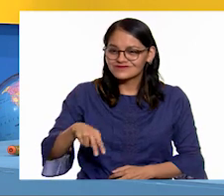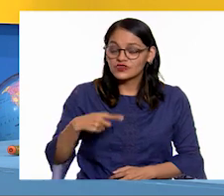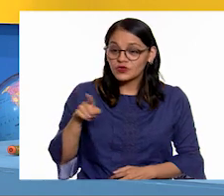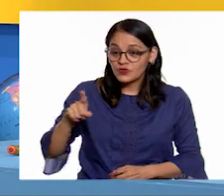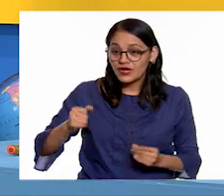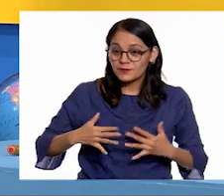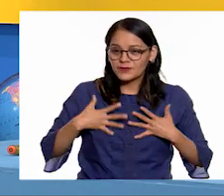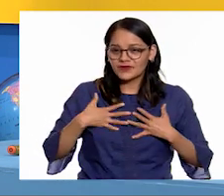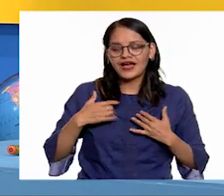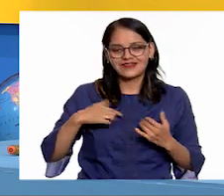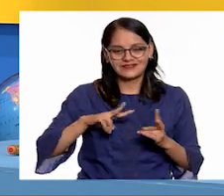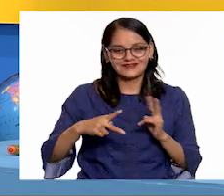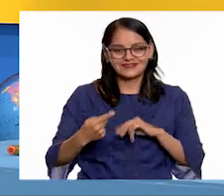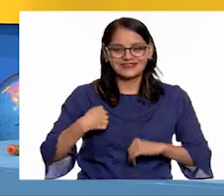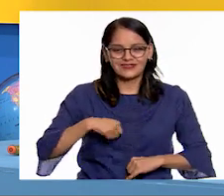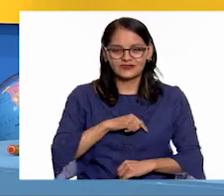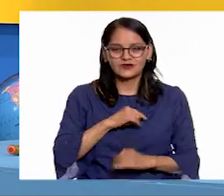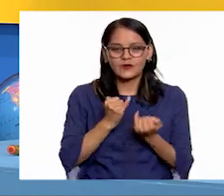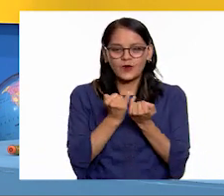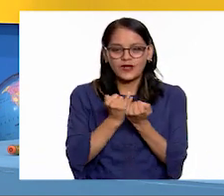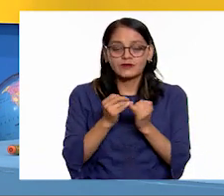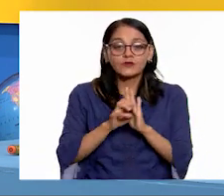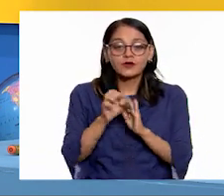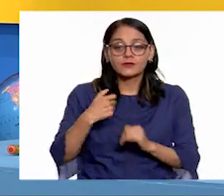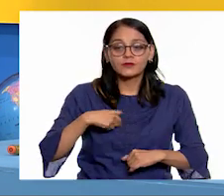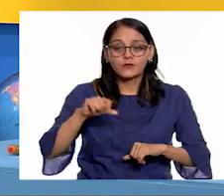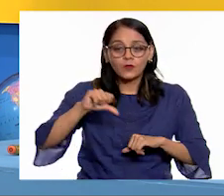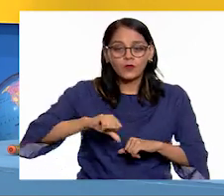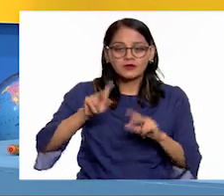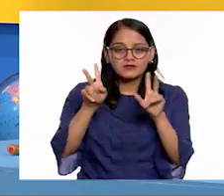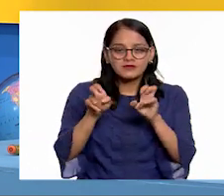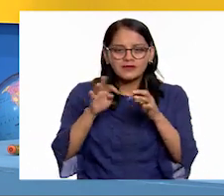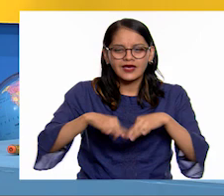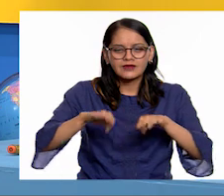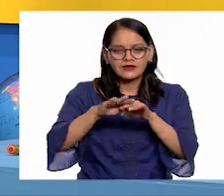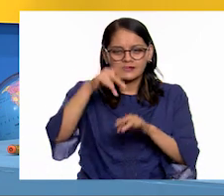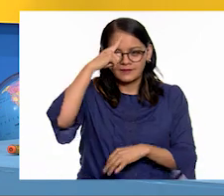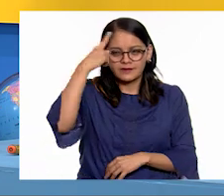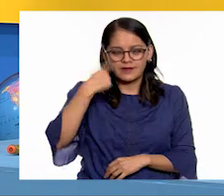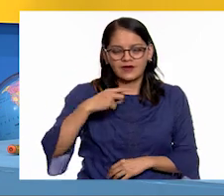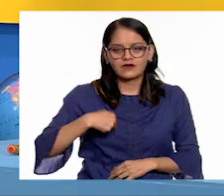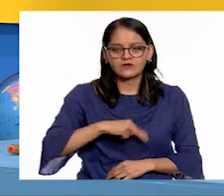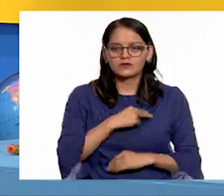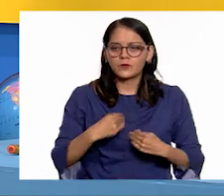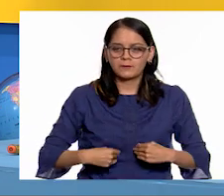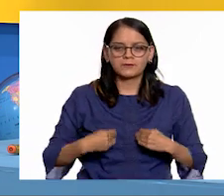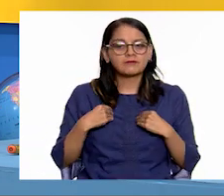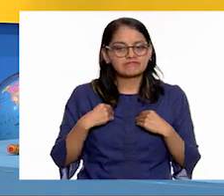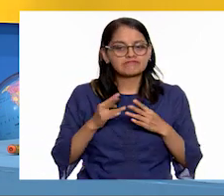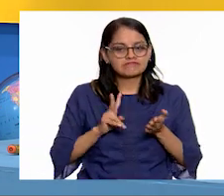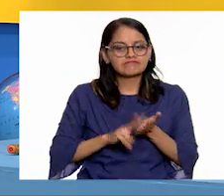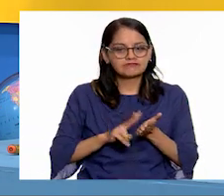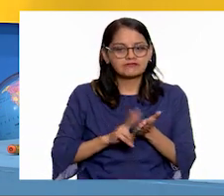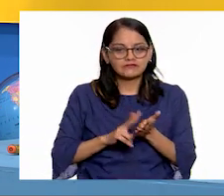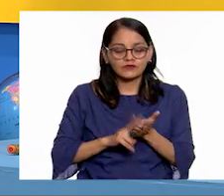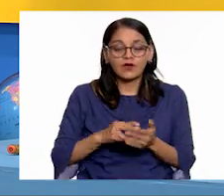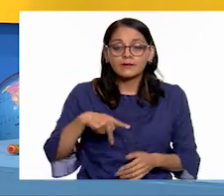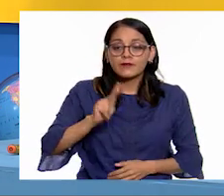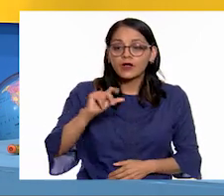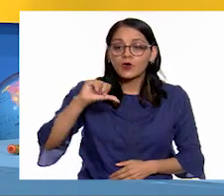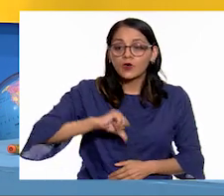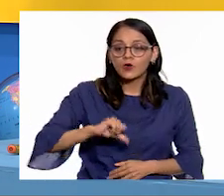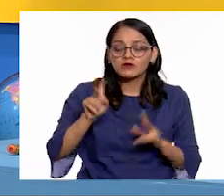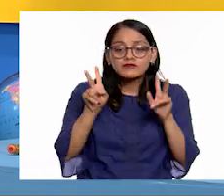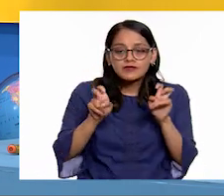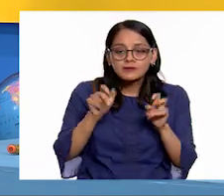entusiasmado. Hablaremos de un recurso que es significativo en nuestras vidas, pero aún no lo hemos dicho, no hemos dicho el tema de